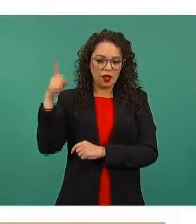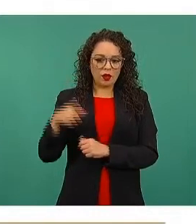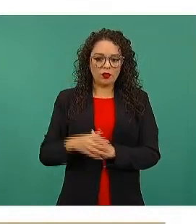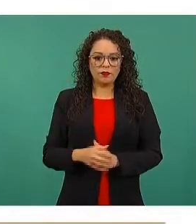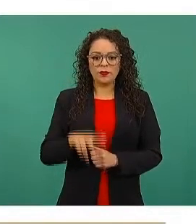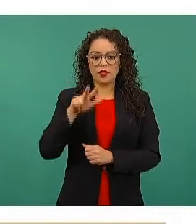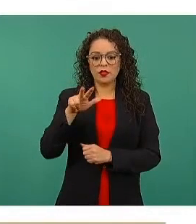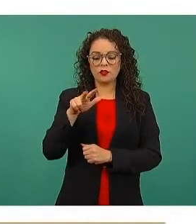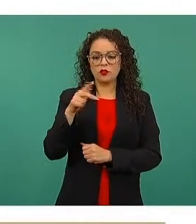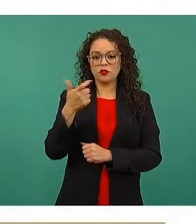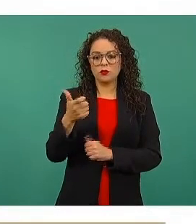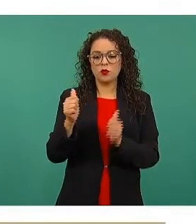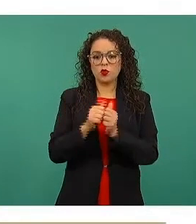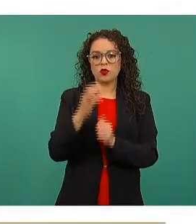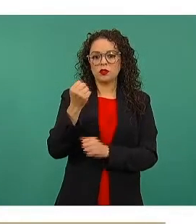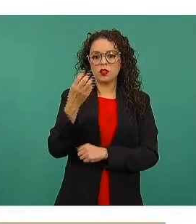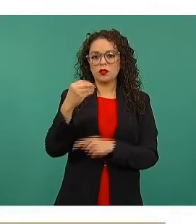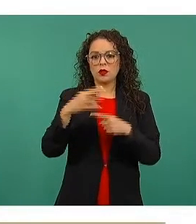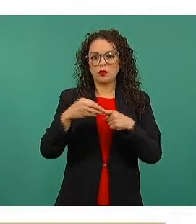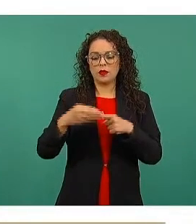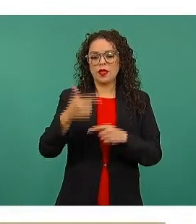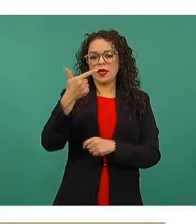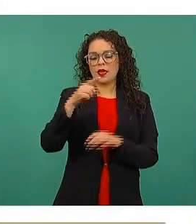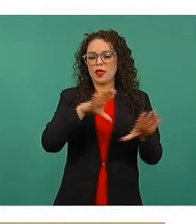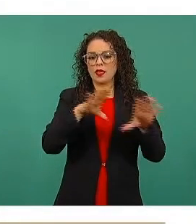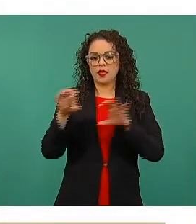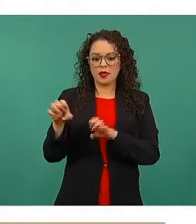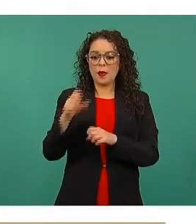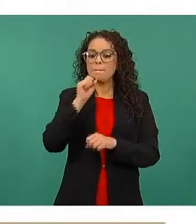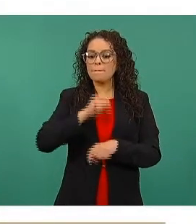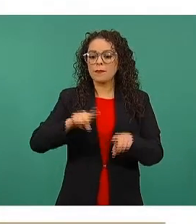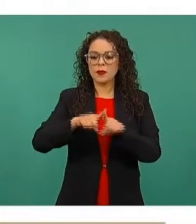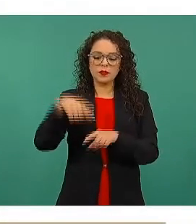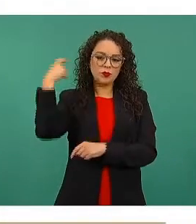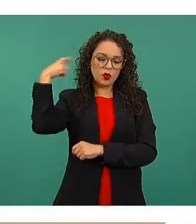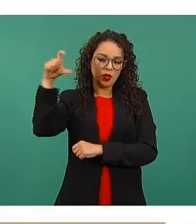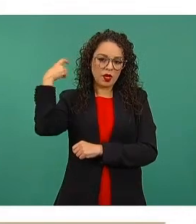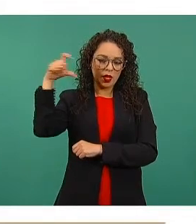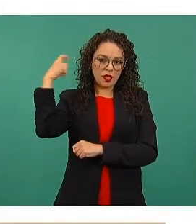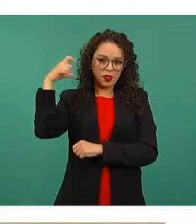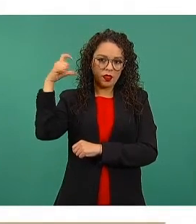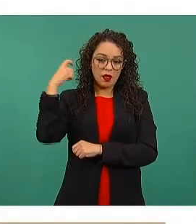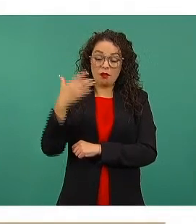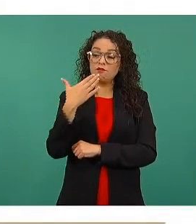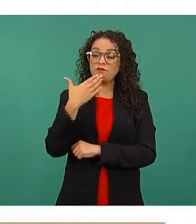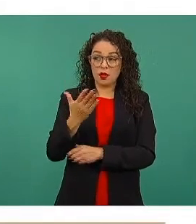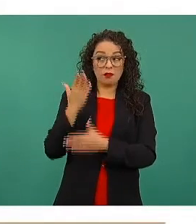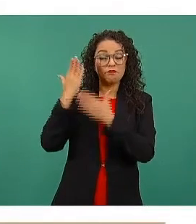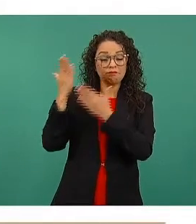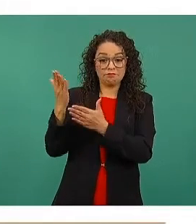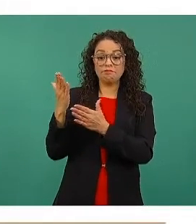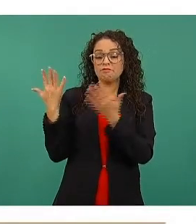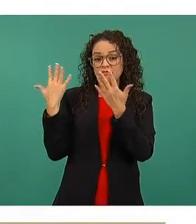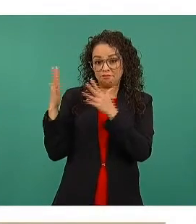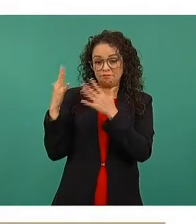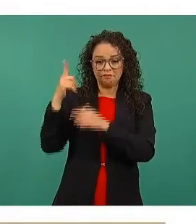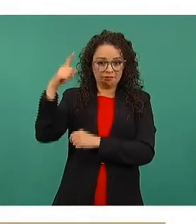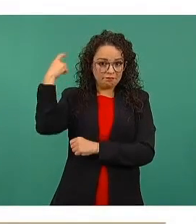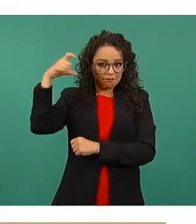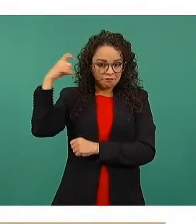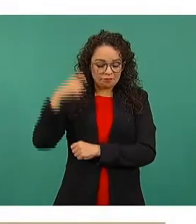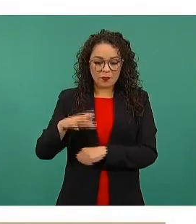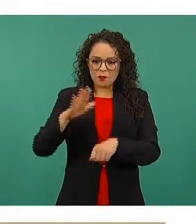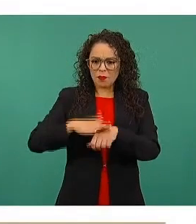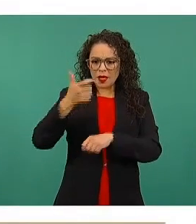con 69 centavos en G500, también en Querétaro, muy bien por los queretanos. Y las más